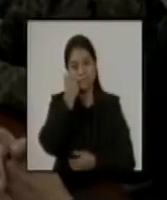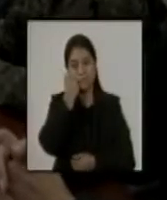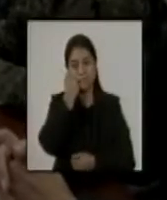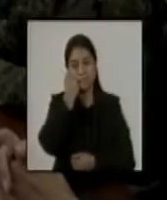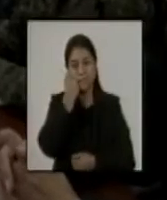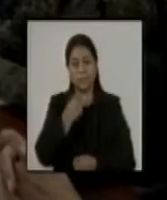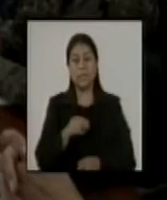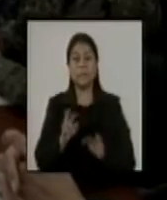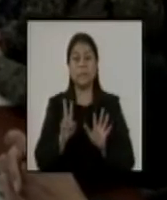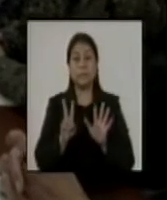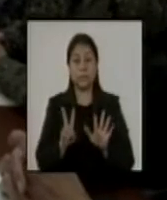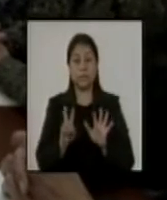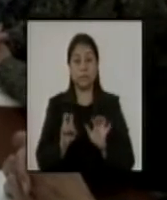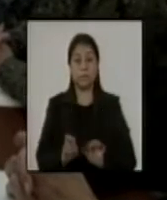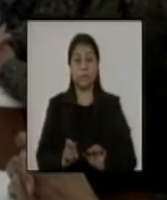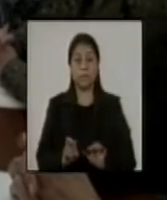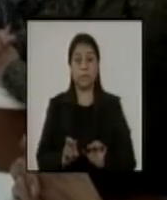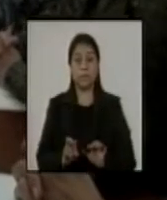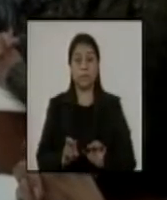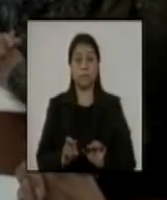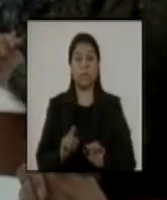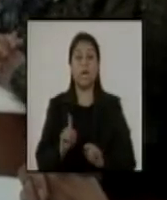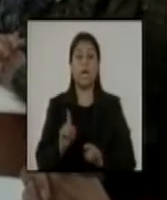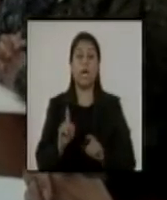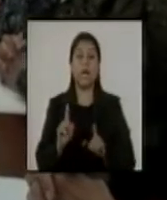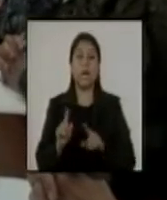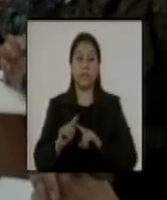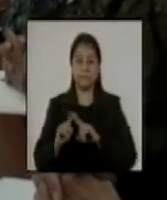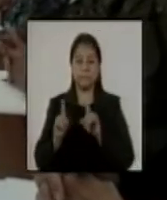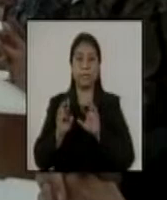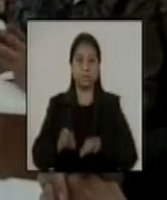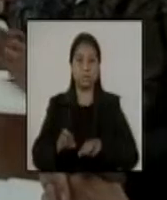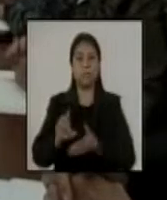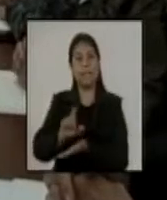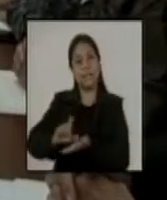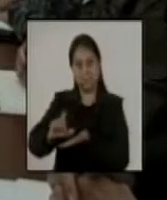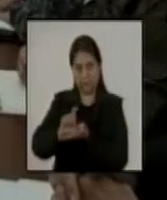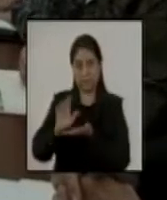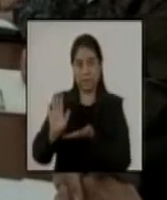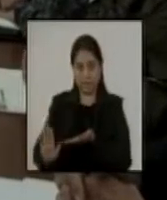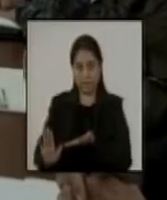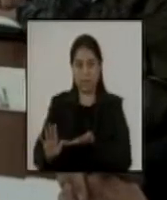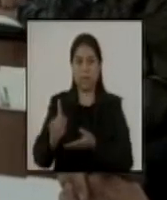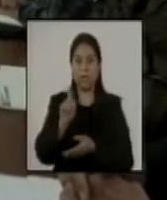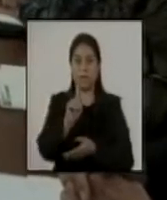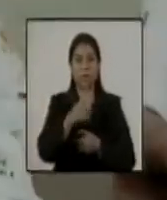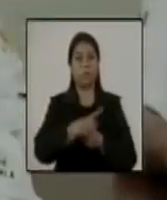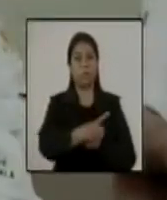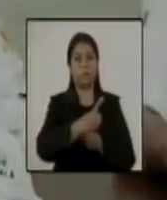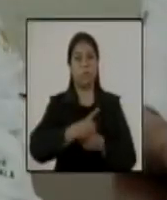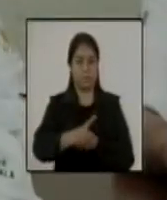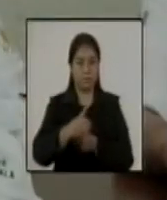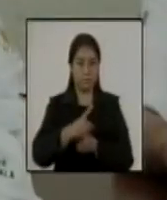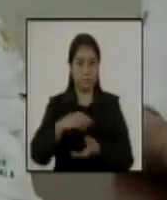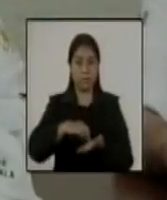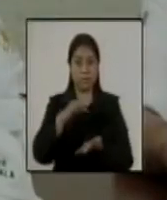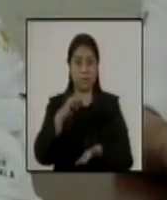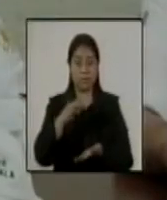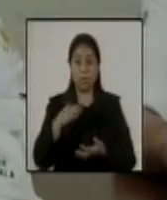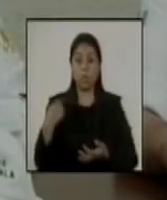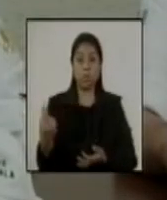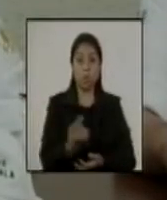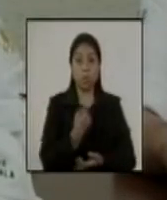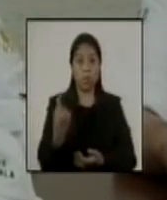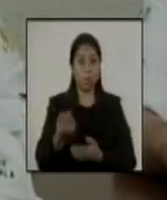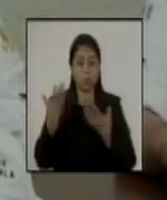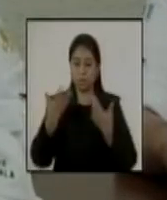7 casos nuevos que corresponden a casos aquí en la capital y uno en el interior del país. Todos están ya